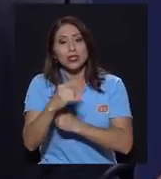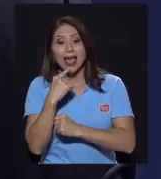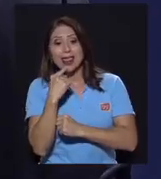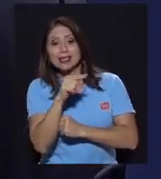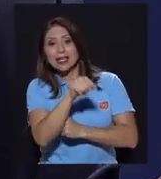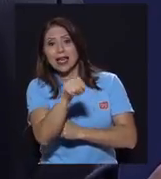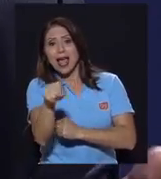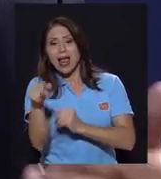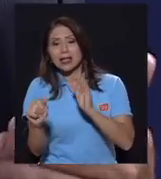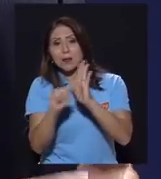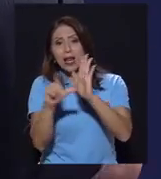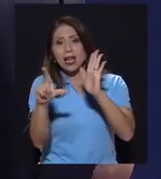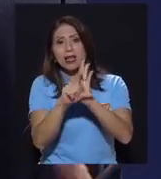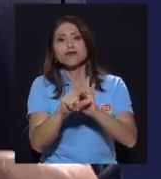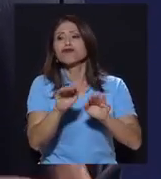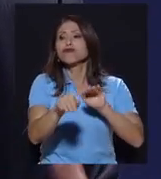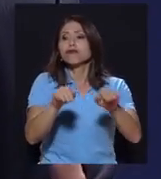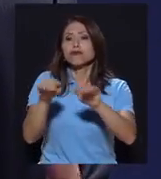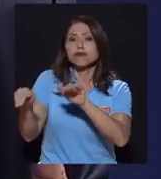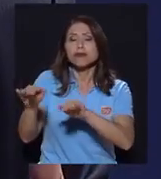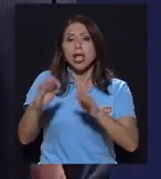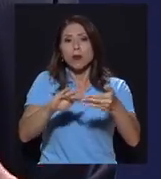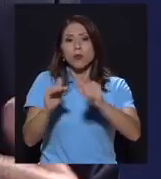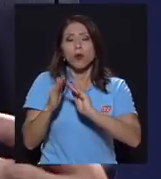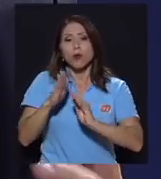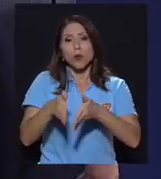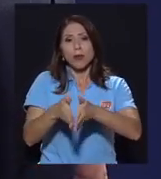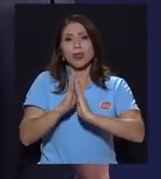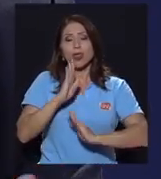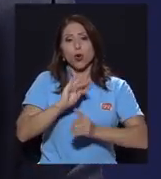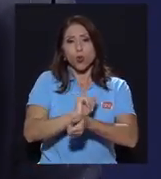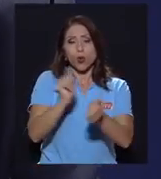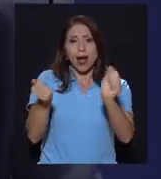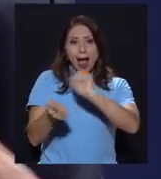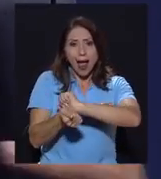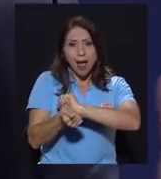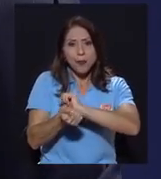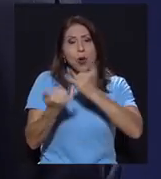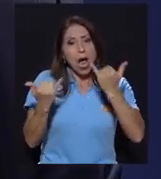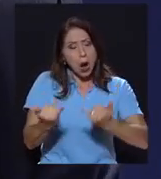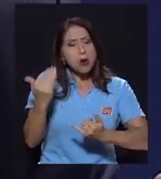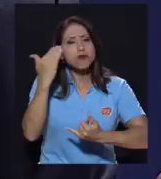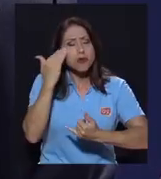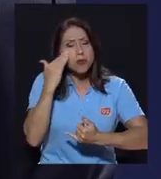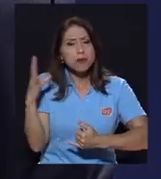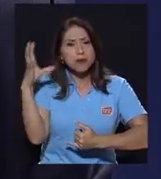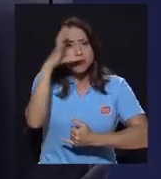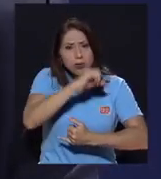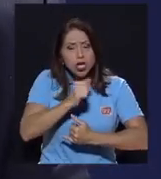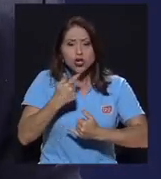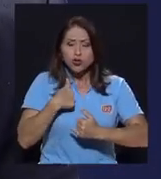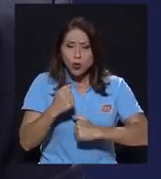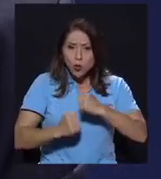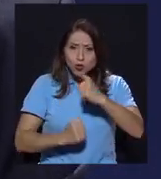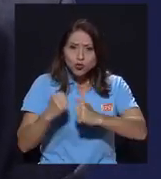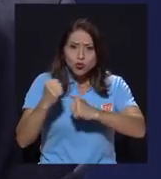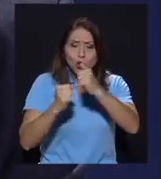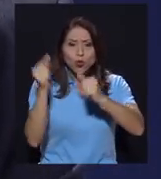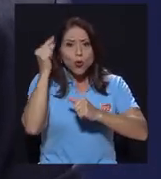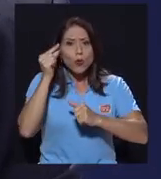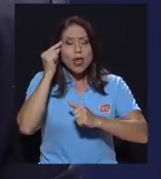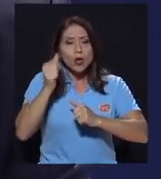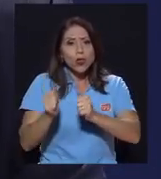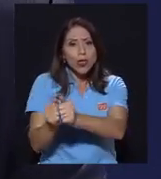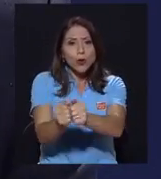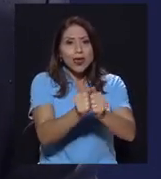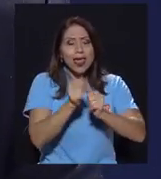señores el pueblo me pidió un cambio consciente de ese construido un gobierno de unidad nacional aquí están nuestras tres